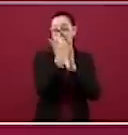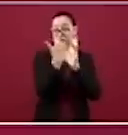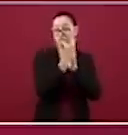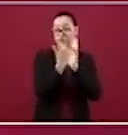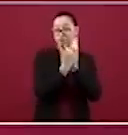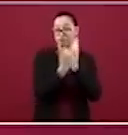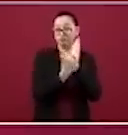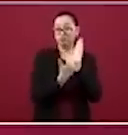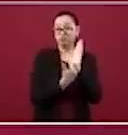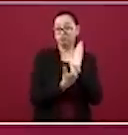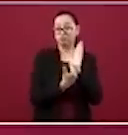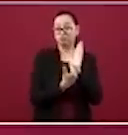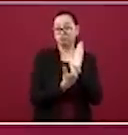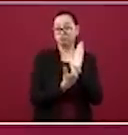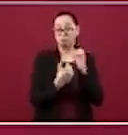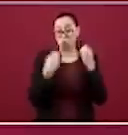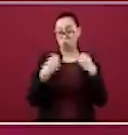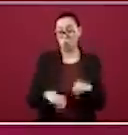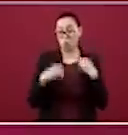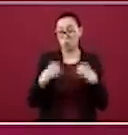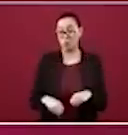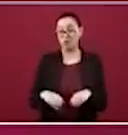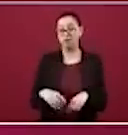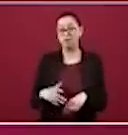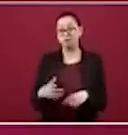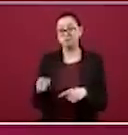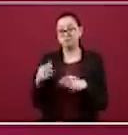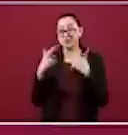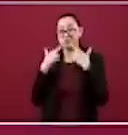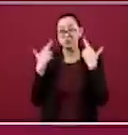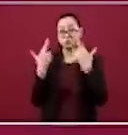tengo una reunión